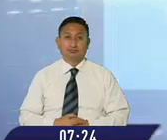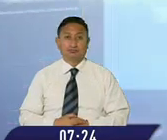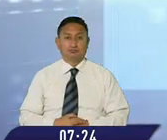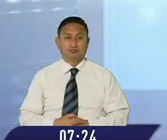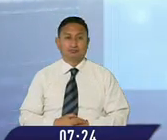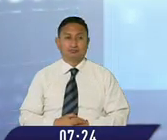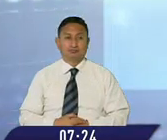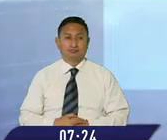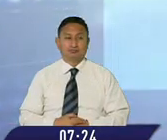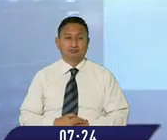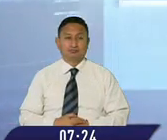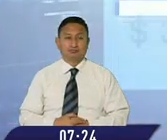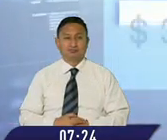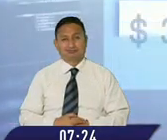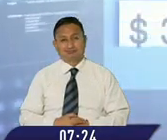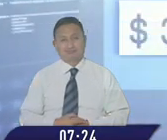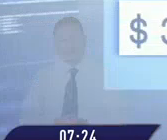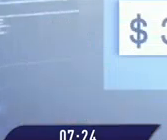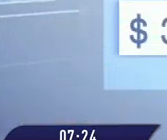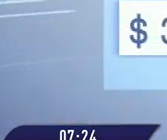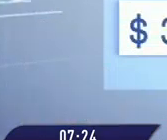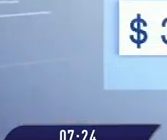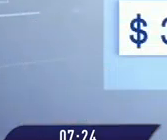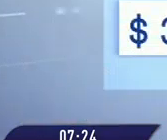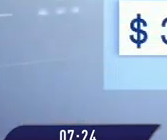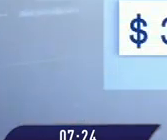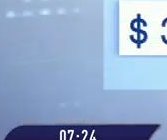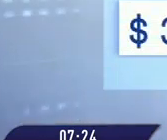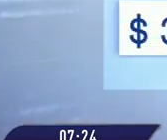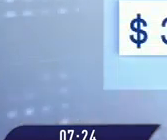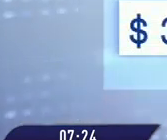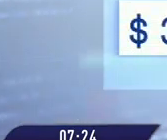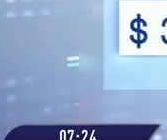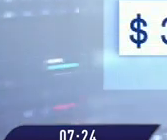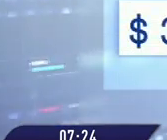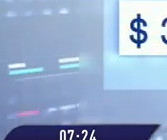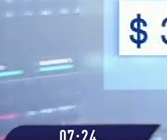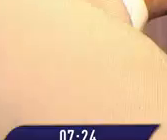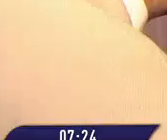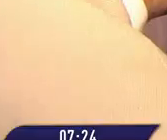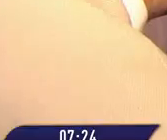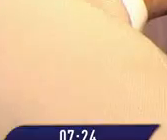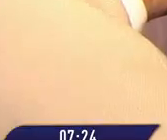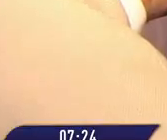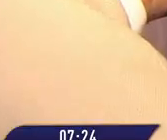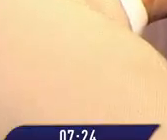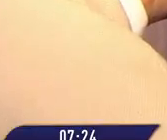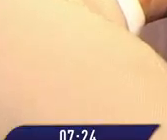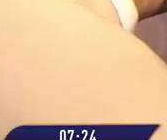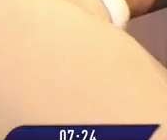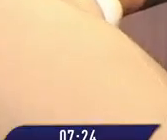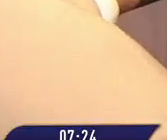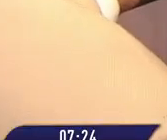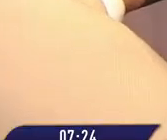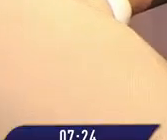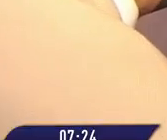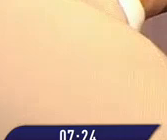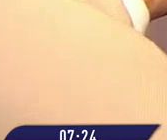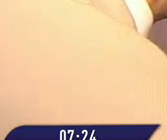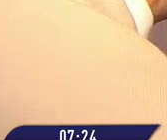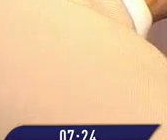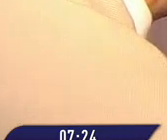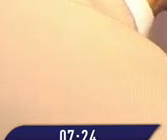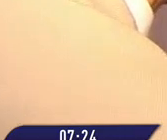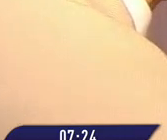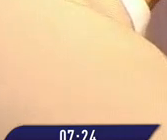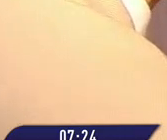8.2%. De 1.500 millones el 30% está en condición de cartera morosa. Quieren despolitizar la gestión.